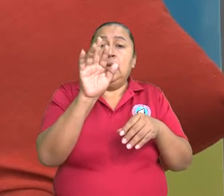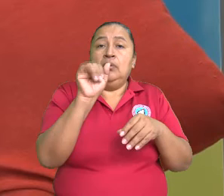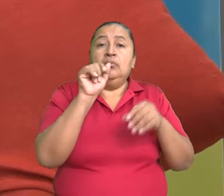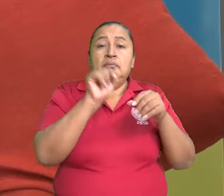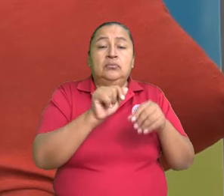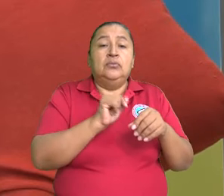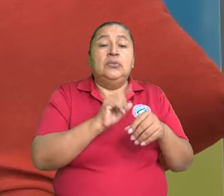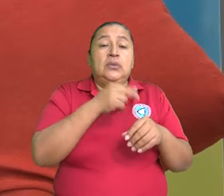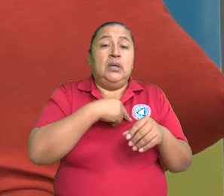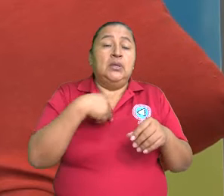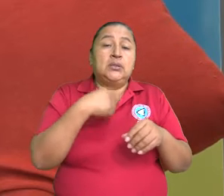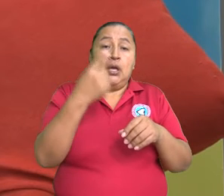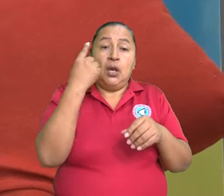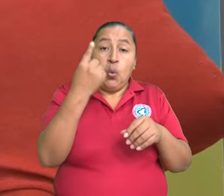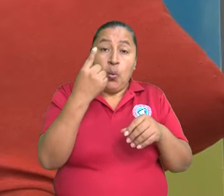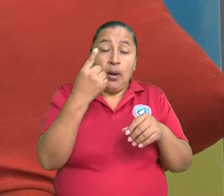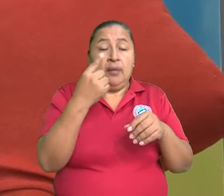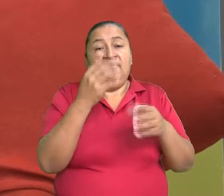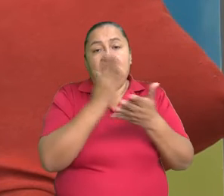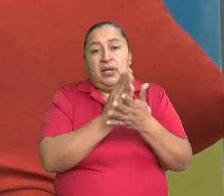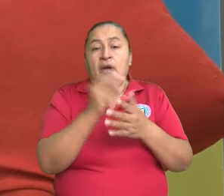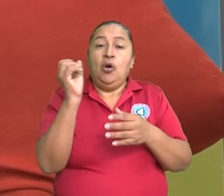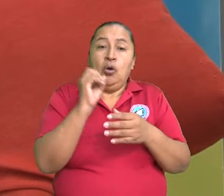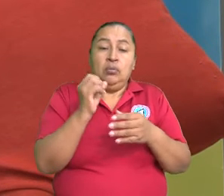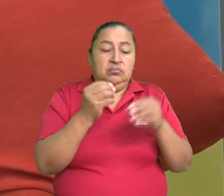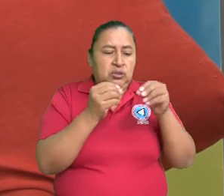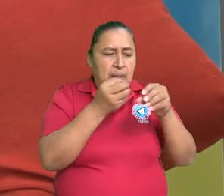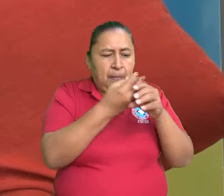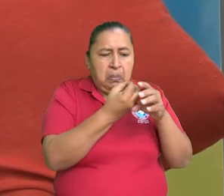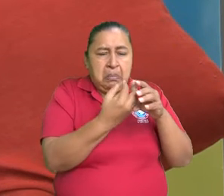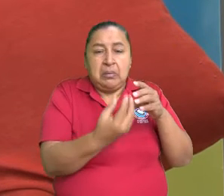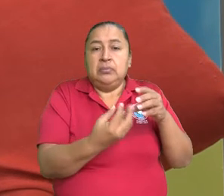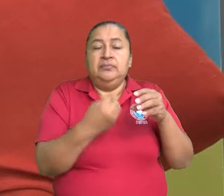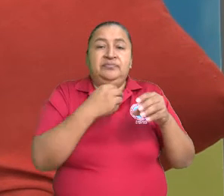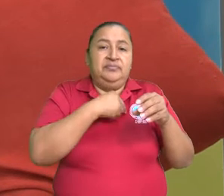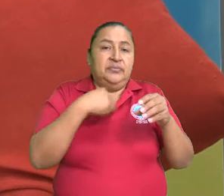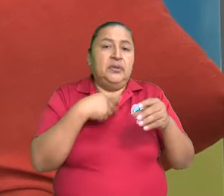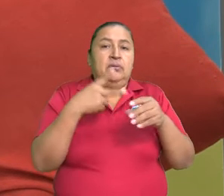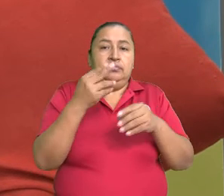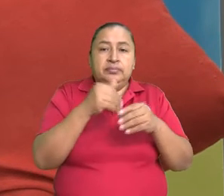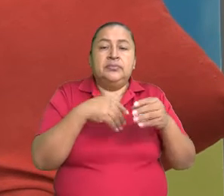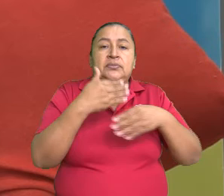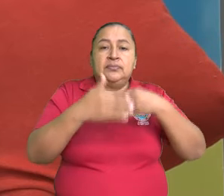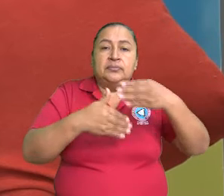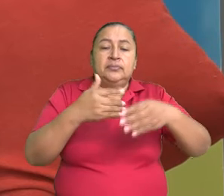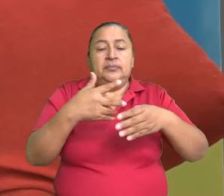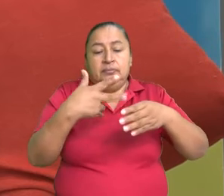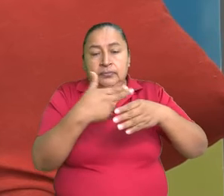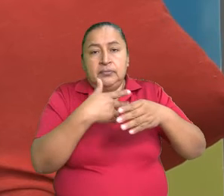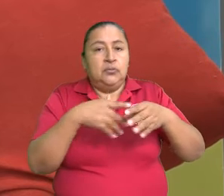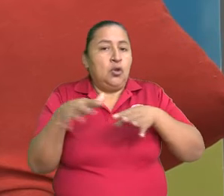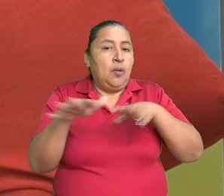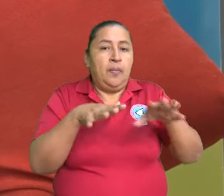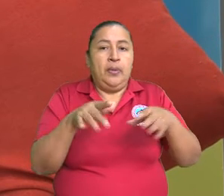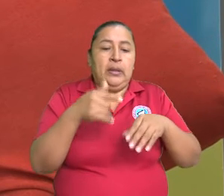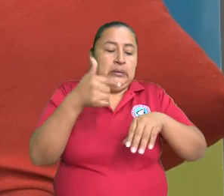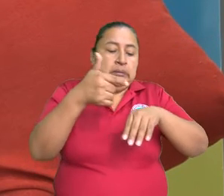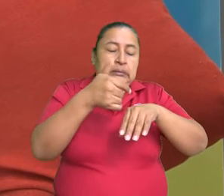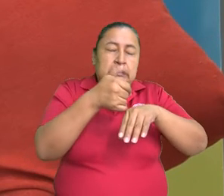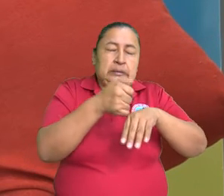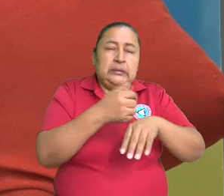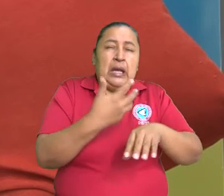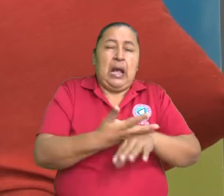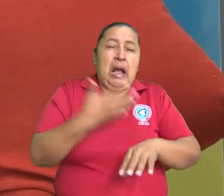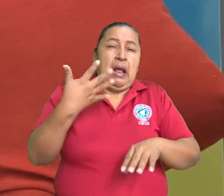en una sesión, si no son muchas. Si son muchas, se hace en varias sesiones, porque ahí no se puede poner anestesia, entonces